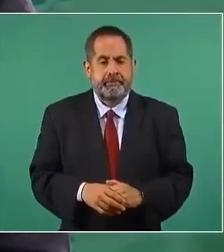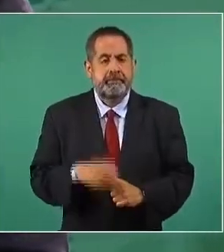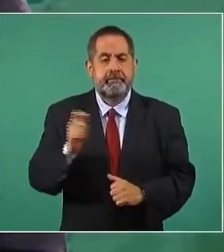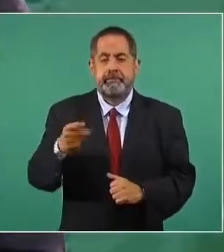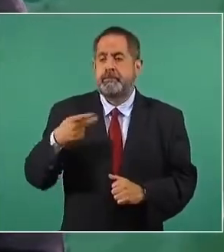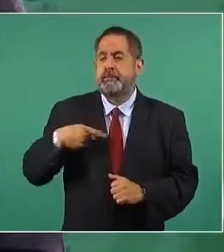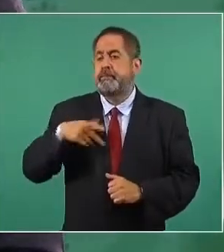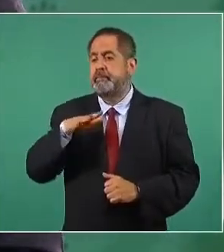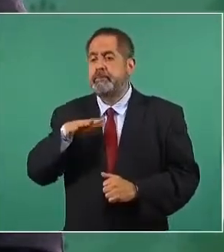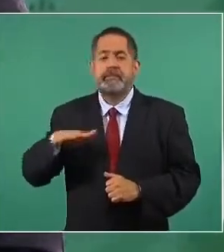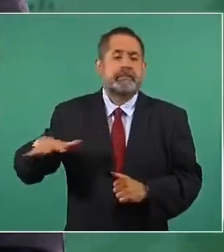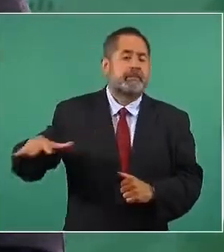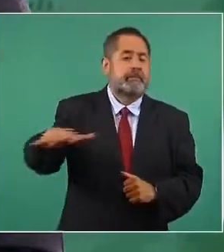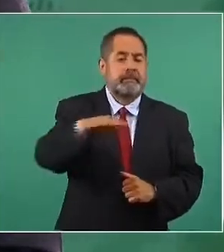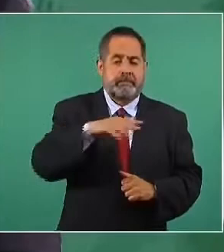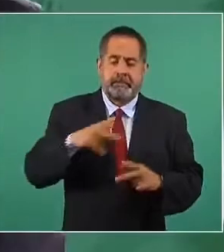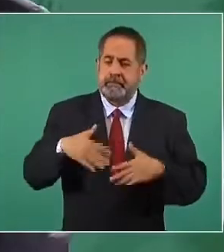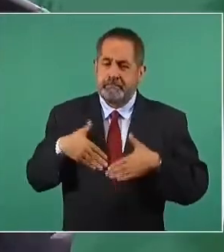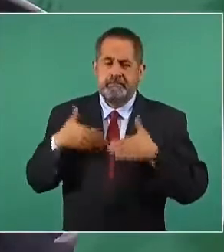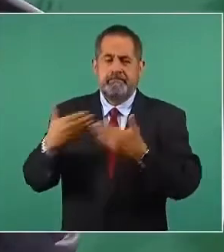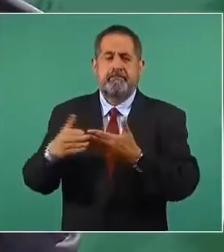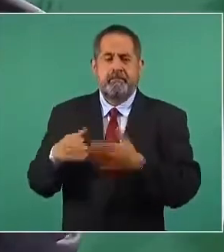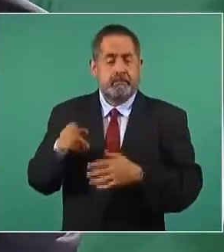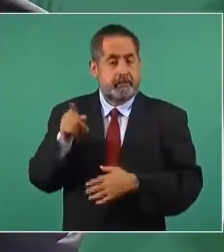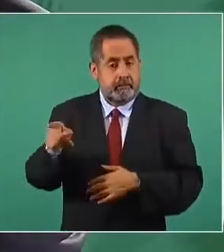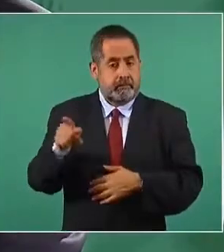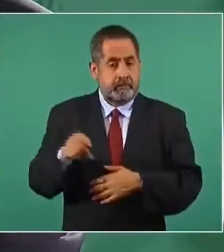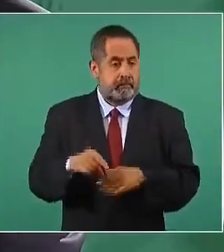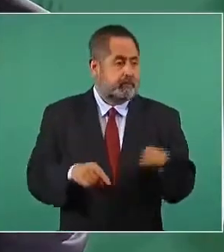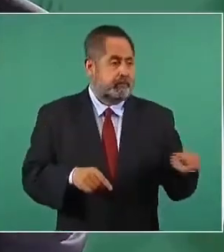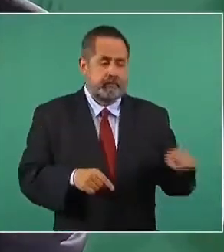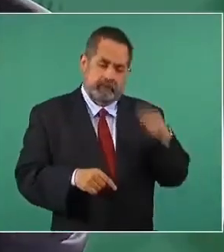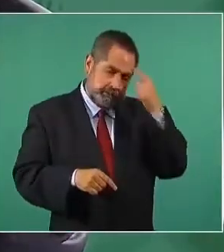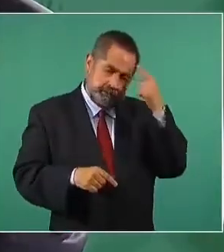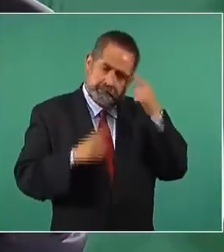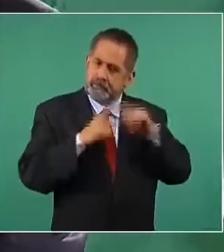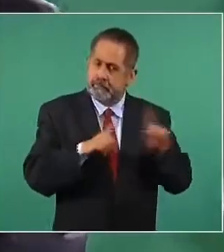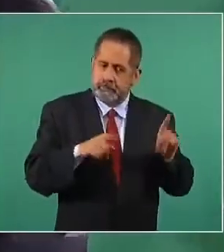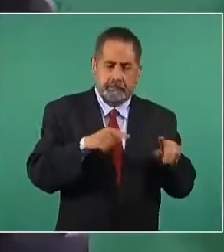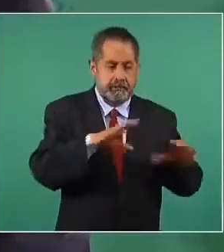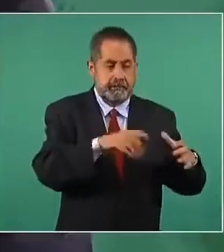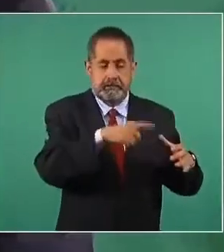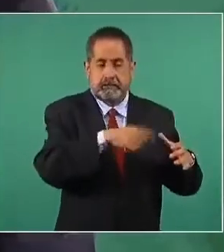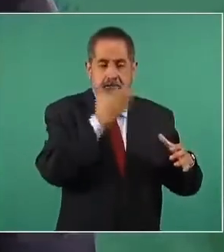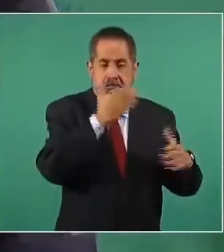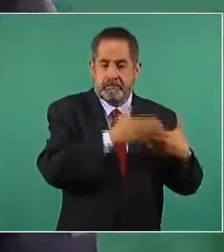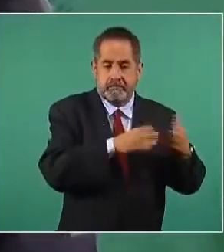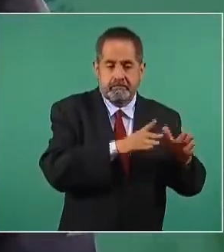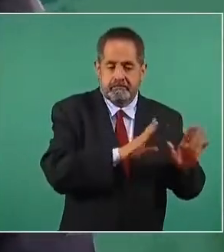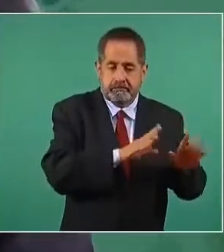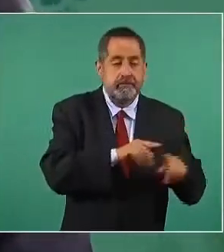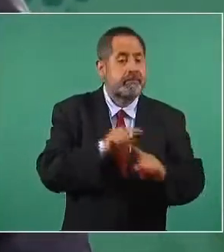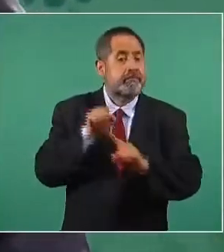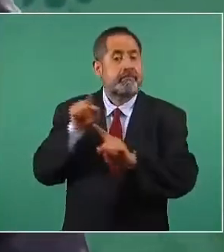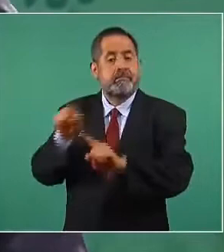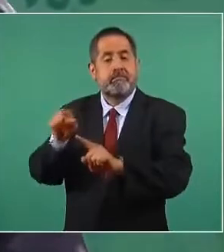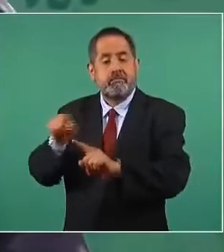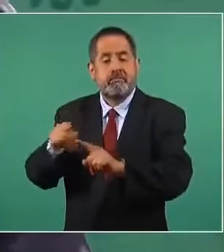porque el pueblo, además, contrario a lo que piensan los conservadores,